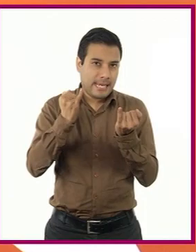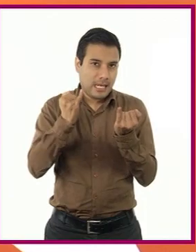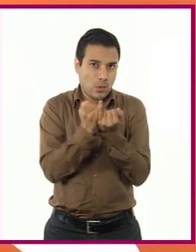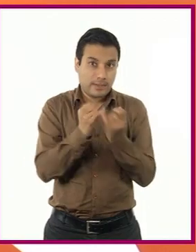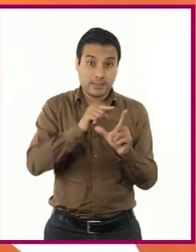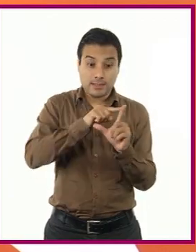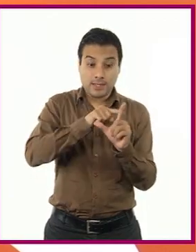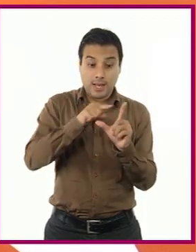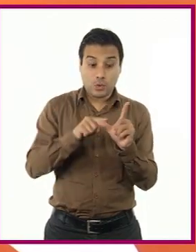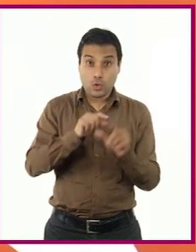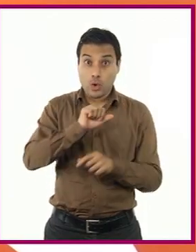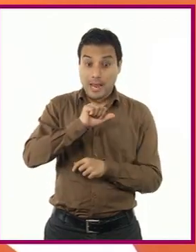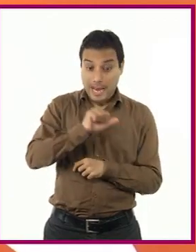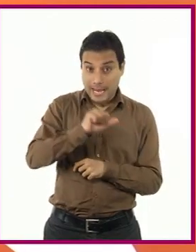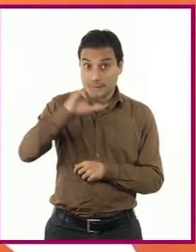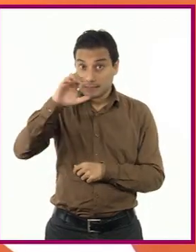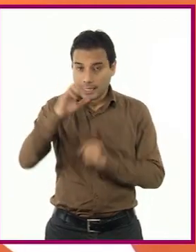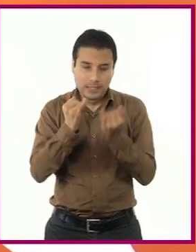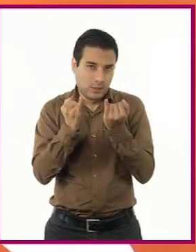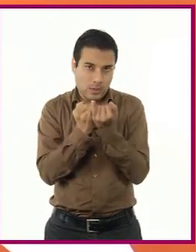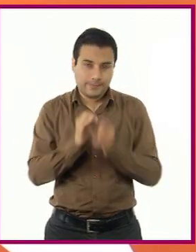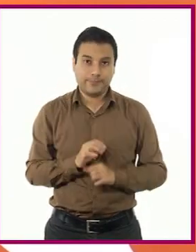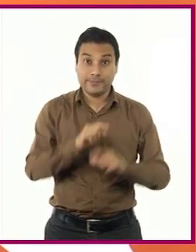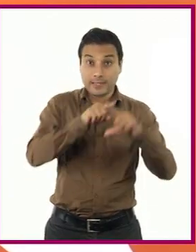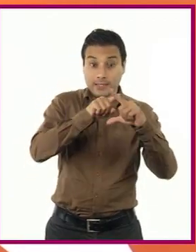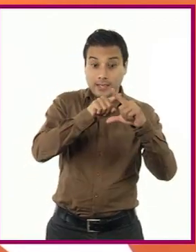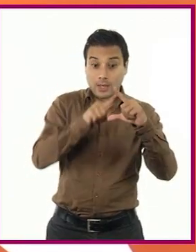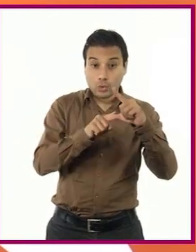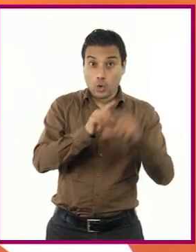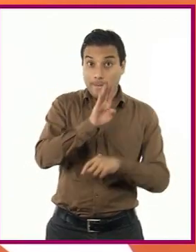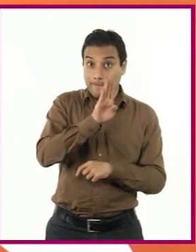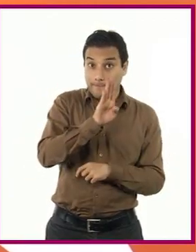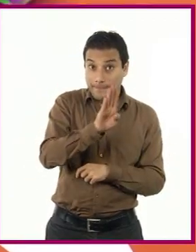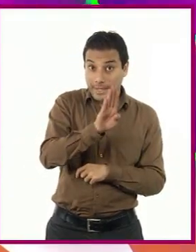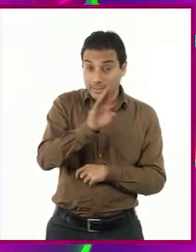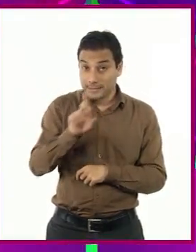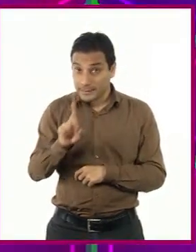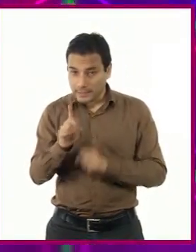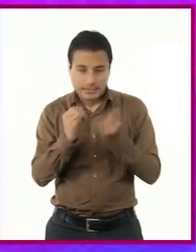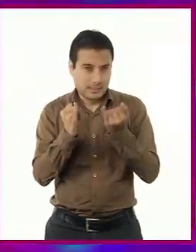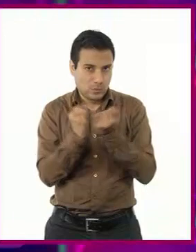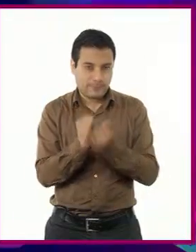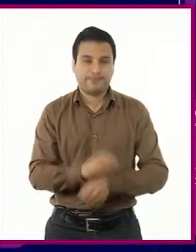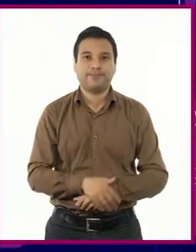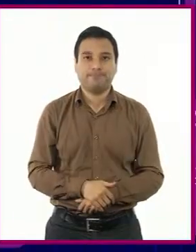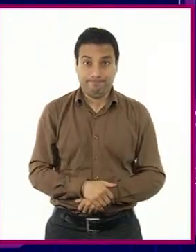es igual al ángulo C y ángulo B es igual al ángulo D.